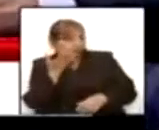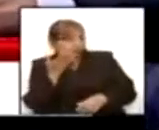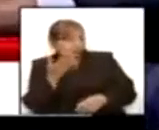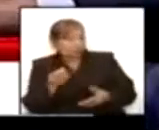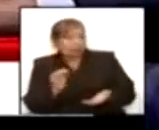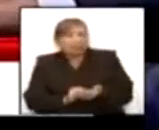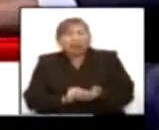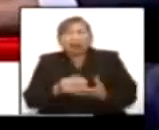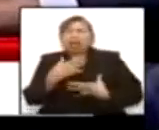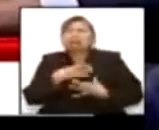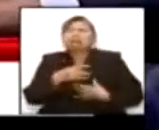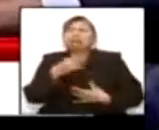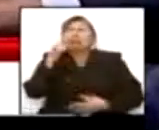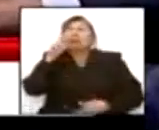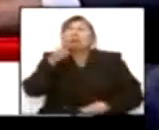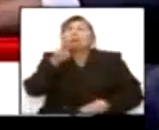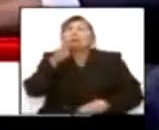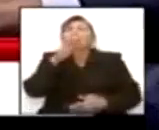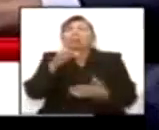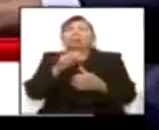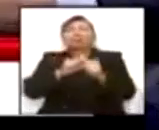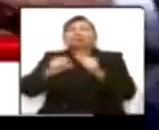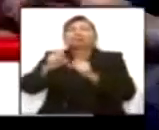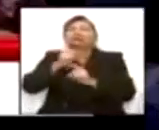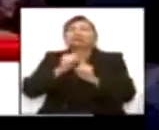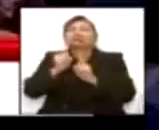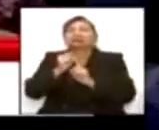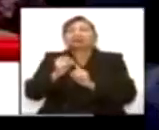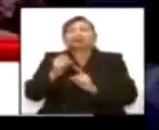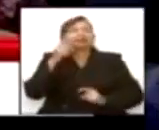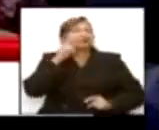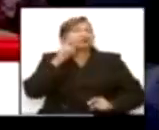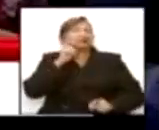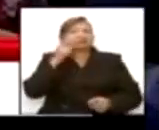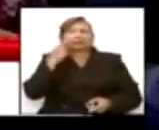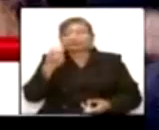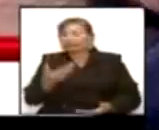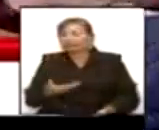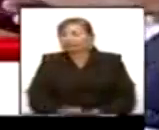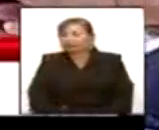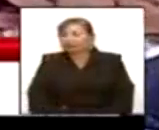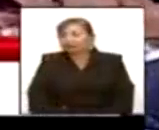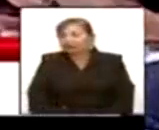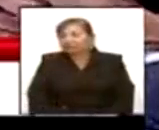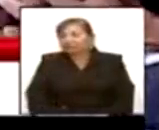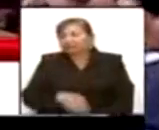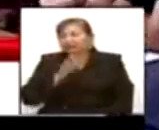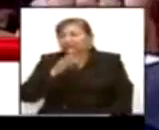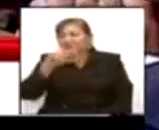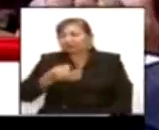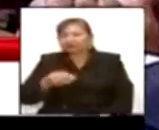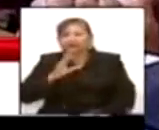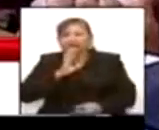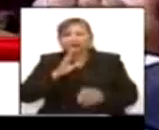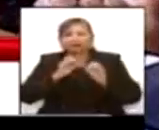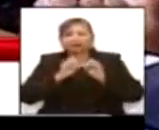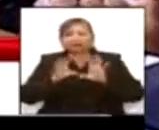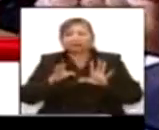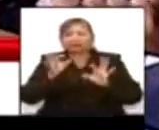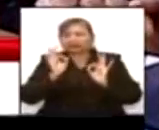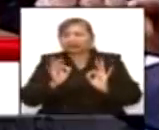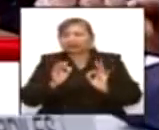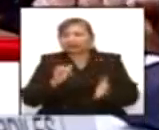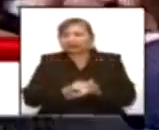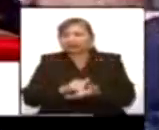Estaban más interesados en ver la resocialización del agresor sexual. Así que hablemos acá las cosas claras, tal